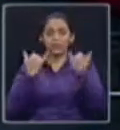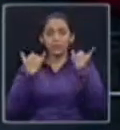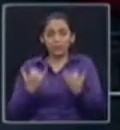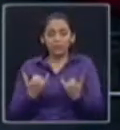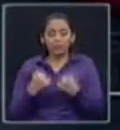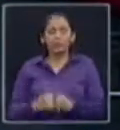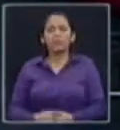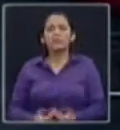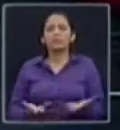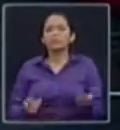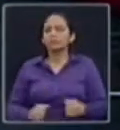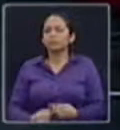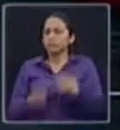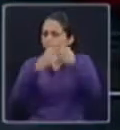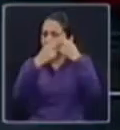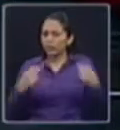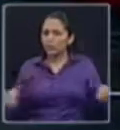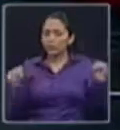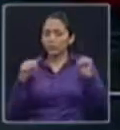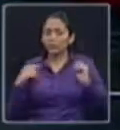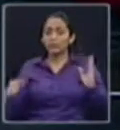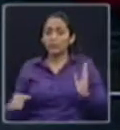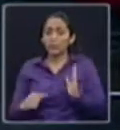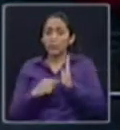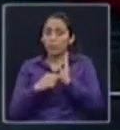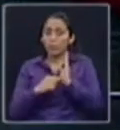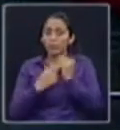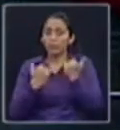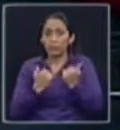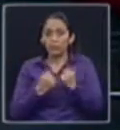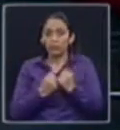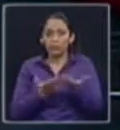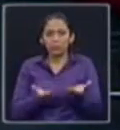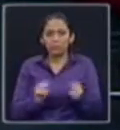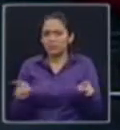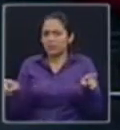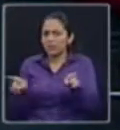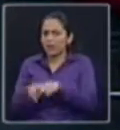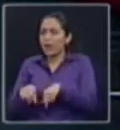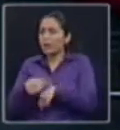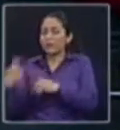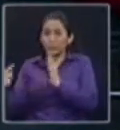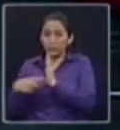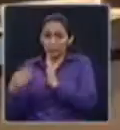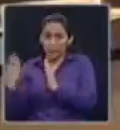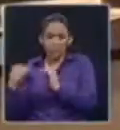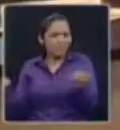aduanera es igual, las medidas arancelarias son igual a las salvaguardias.